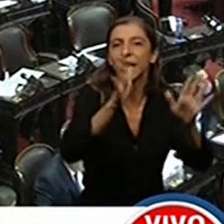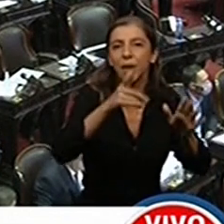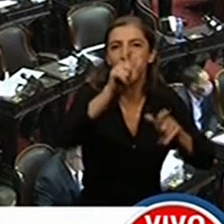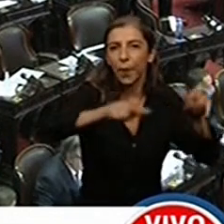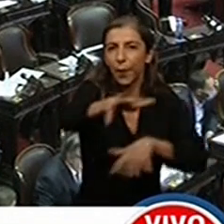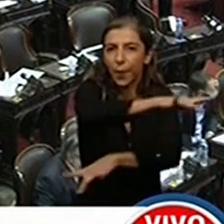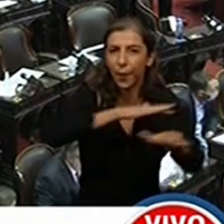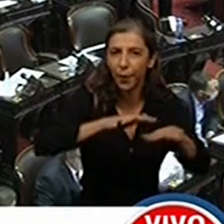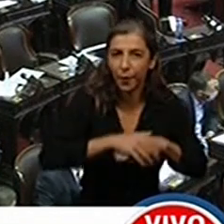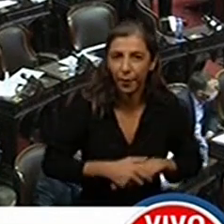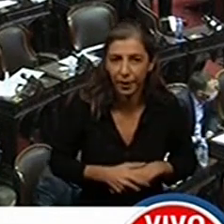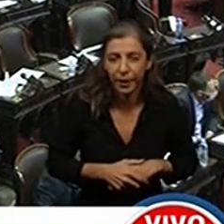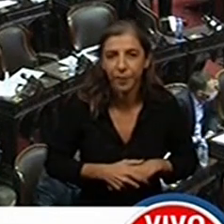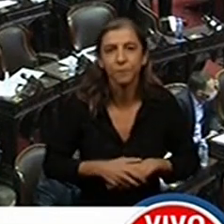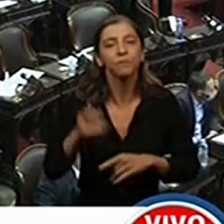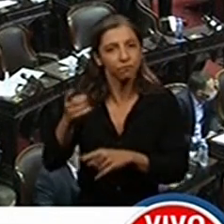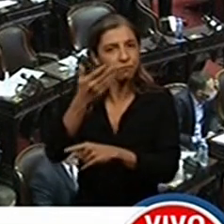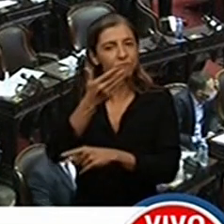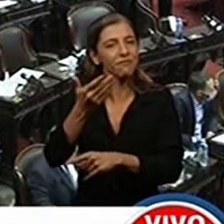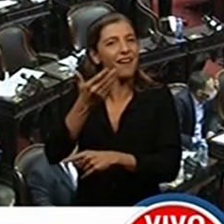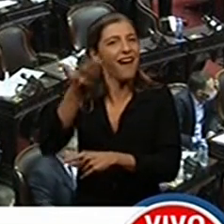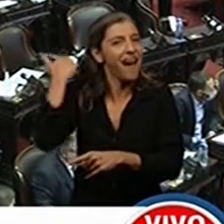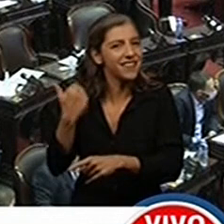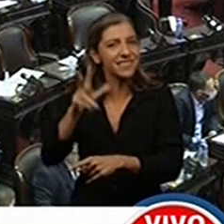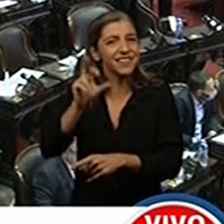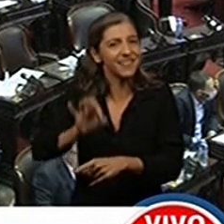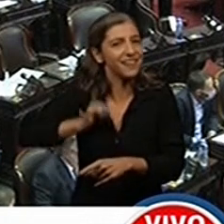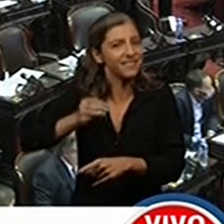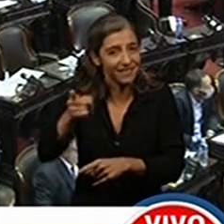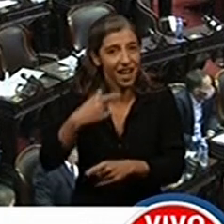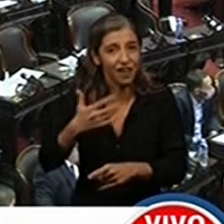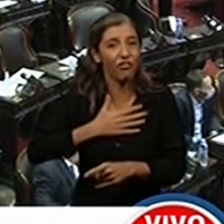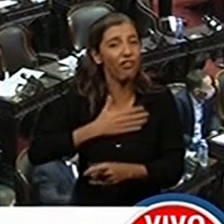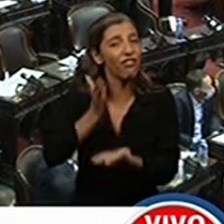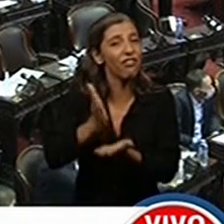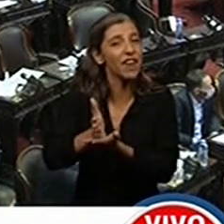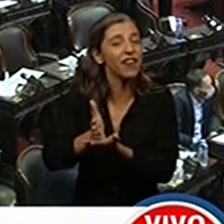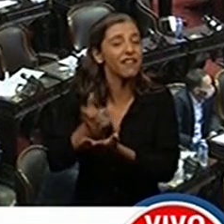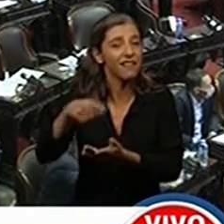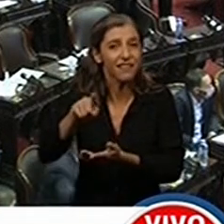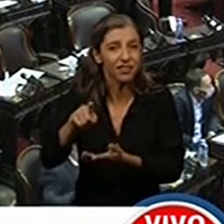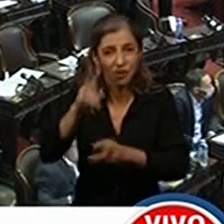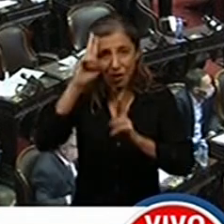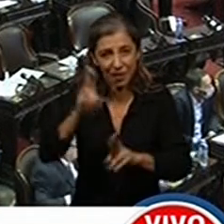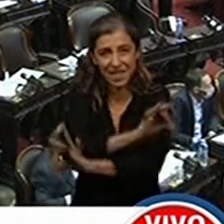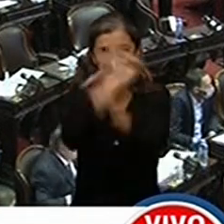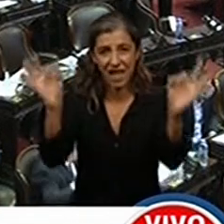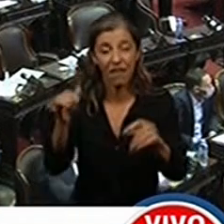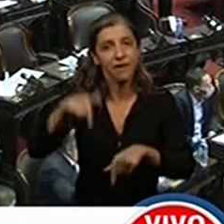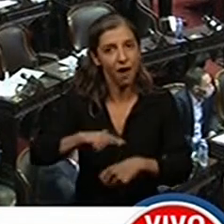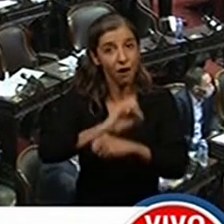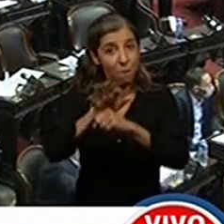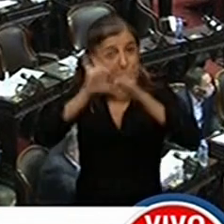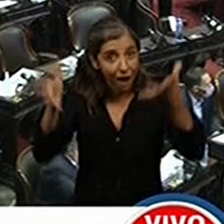el gobernador que hace 30 años que no respeta ni siquiera los derechos humanos, pero que ahora la pandemia iluminó y lo